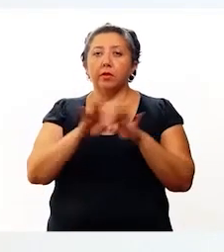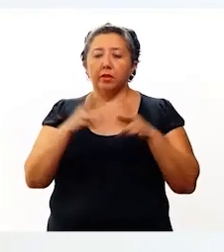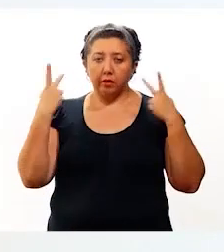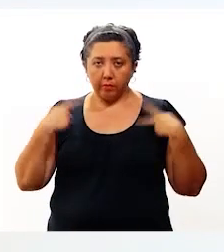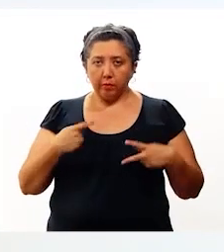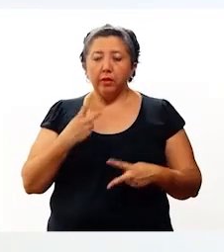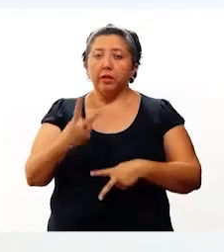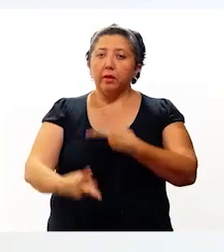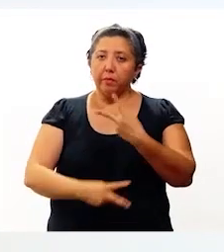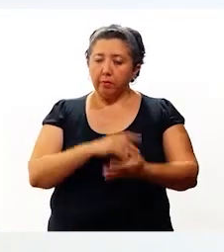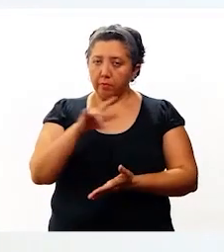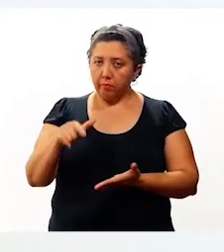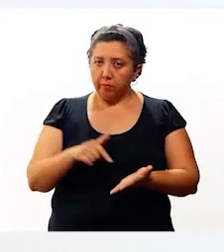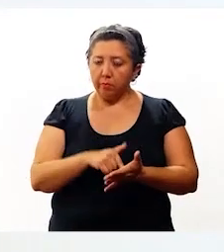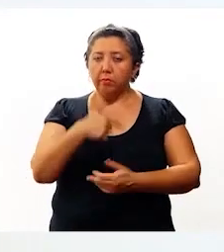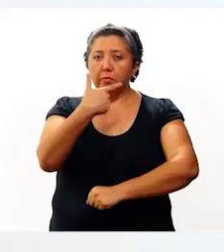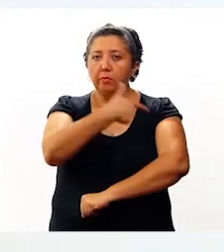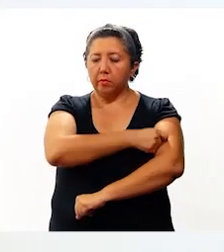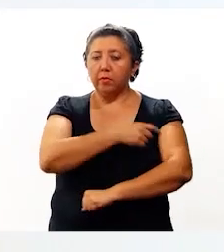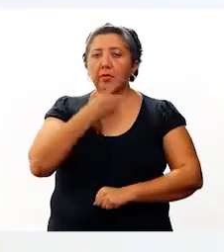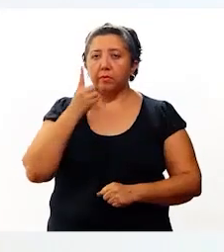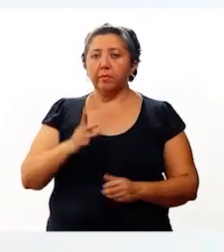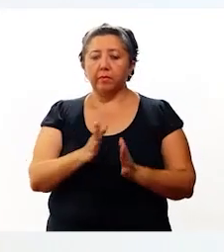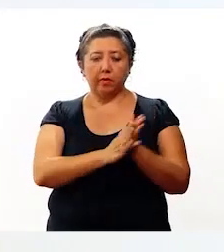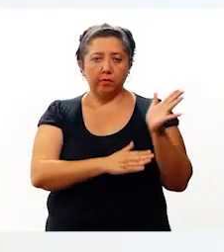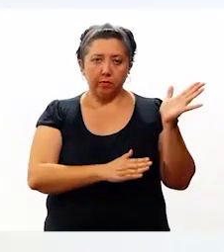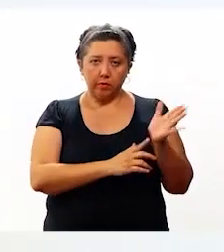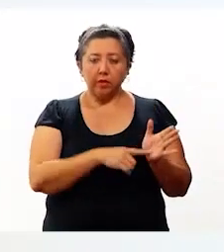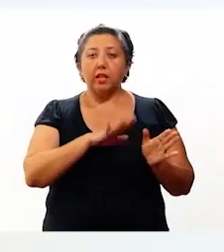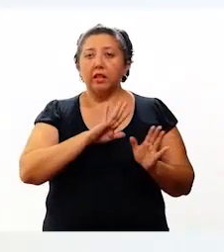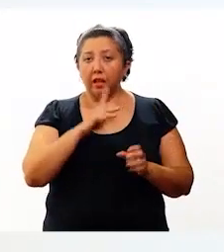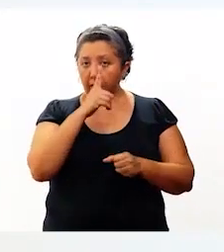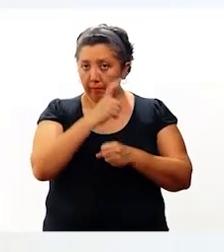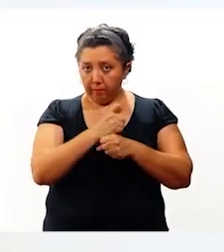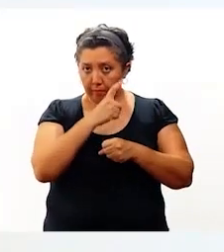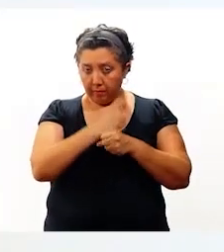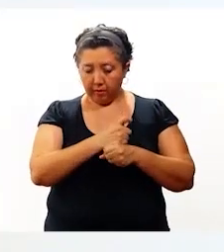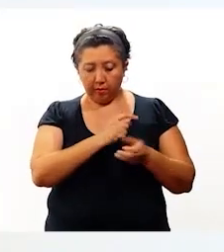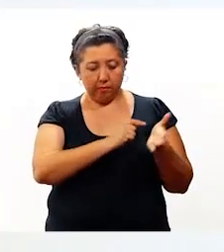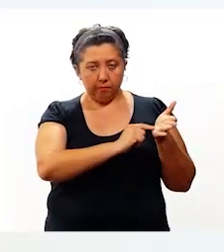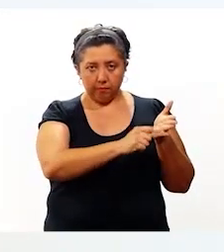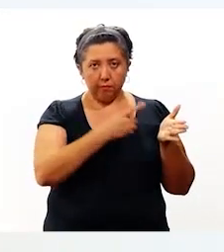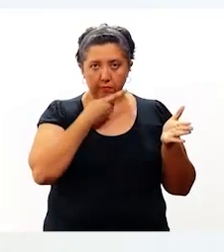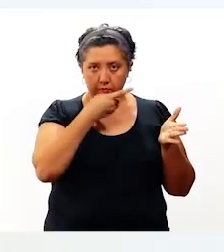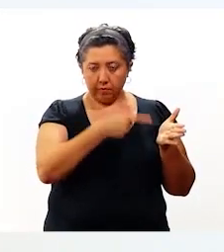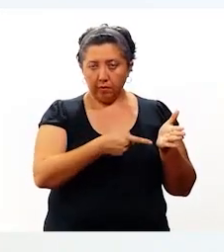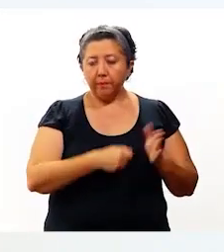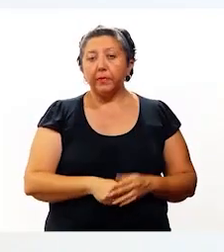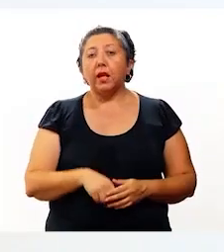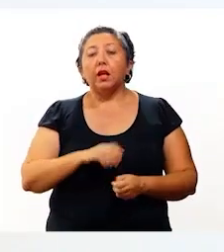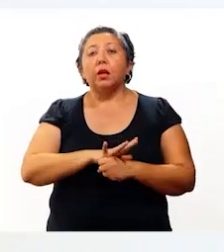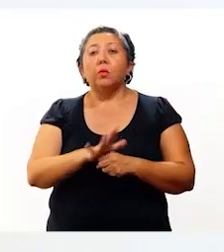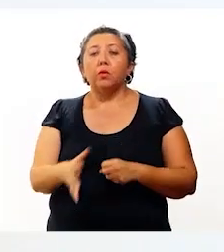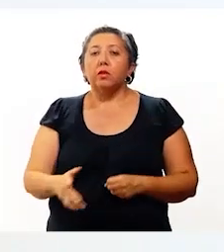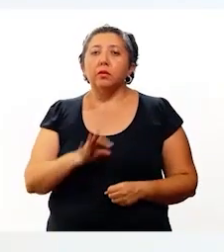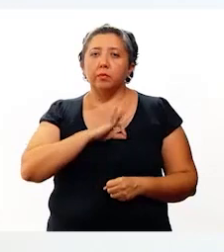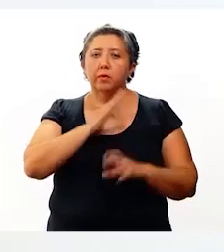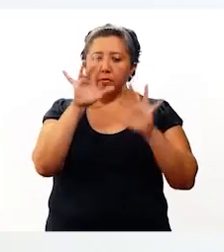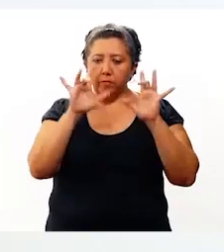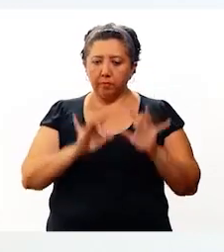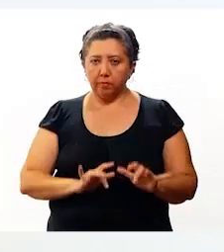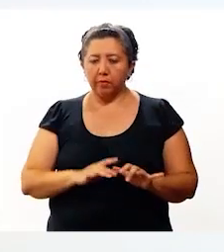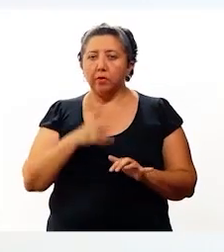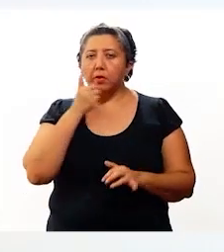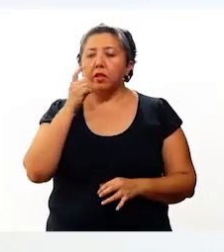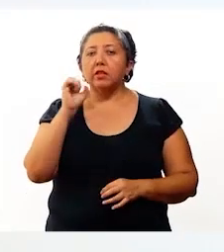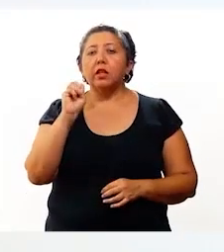las personas que acudan al módulo de vacunación presenten su certificado impreso de haber recibido la primera dosis, el cual se puede obtener en la